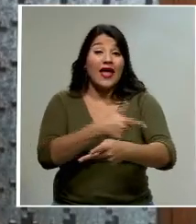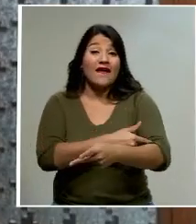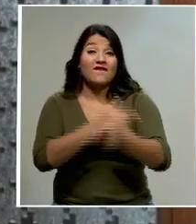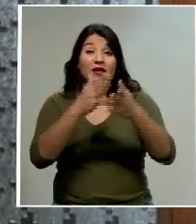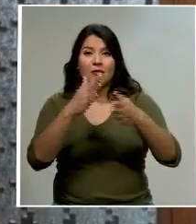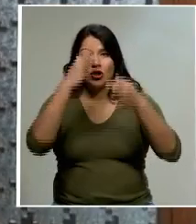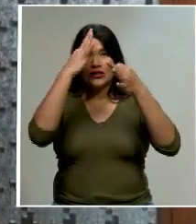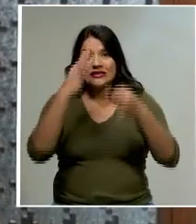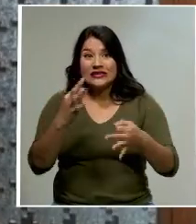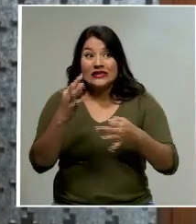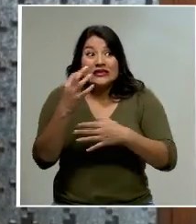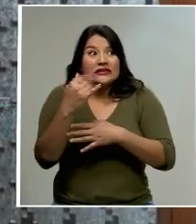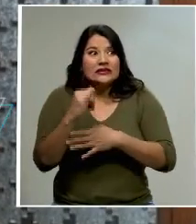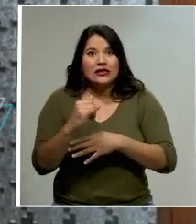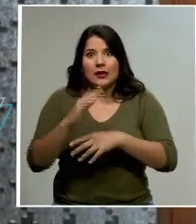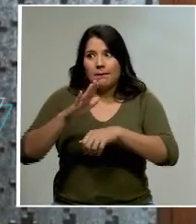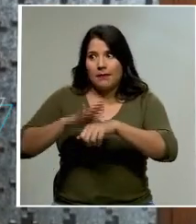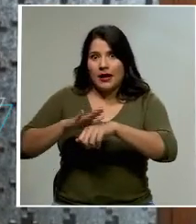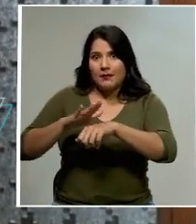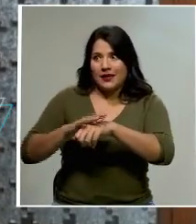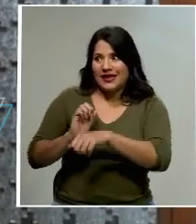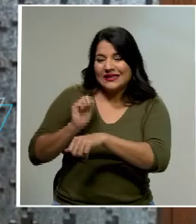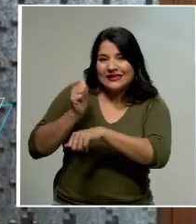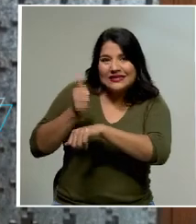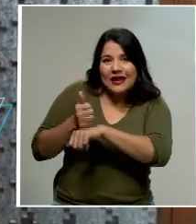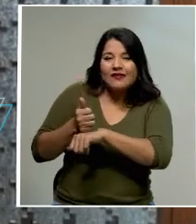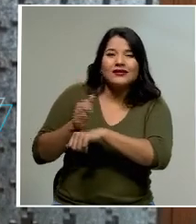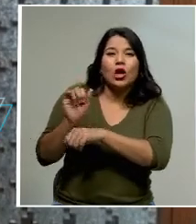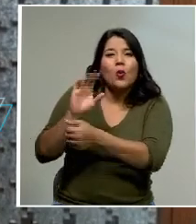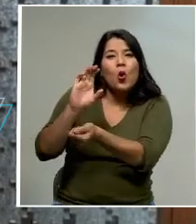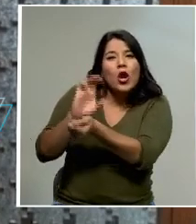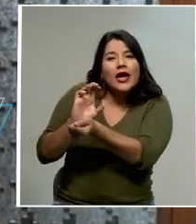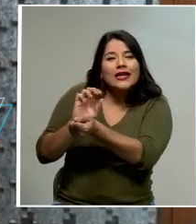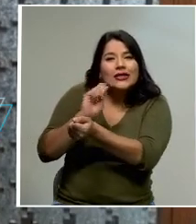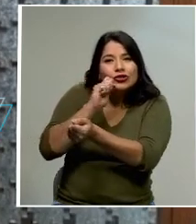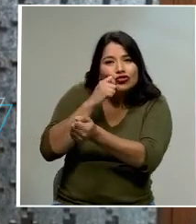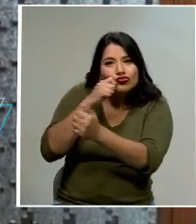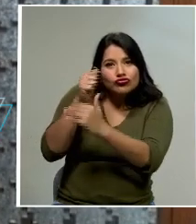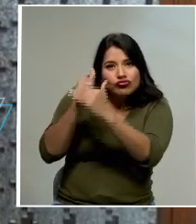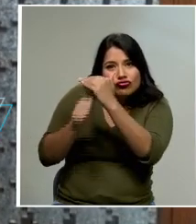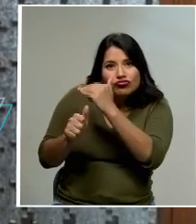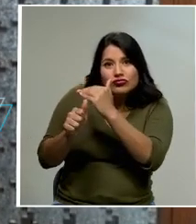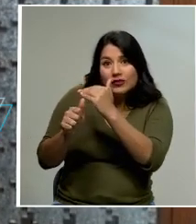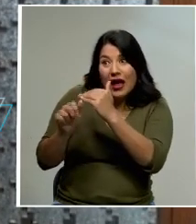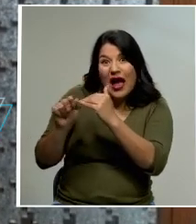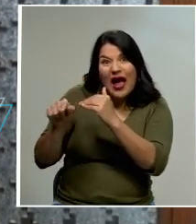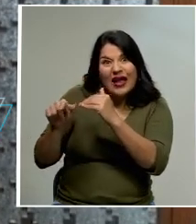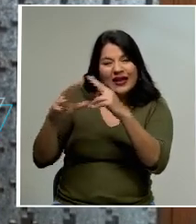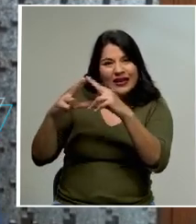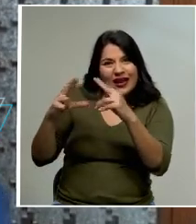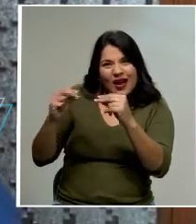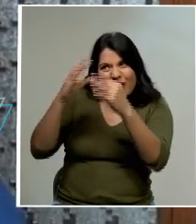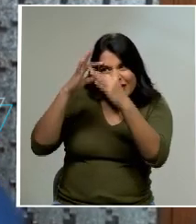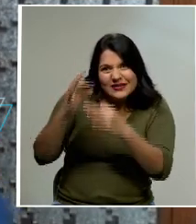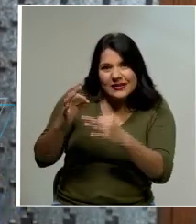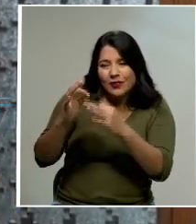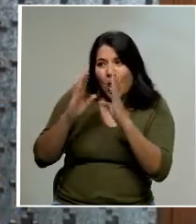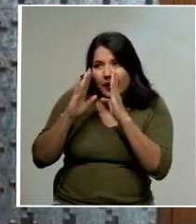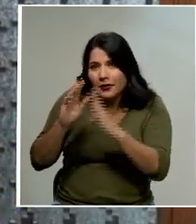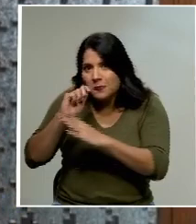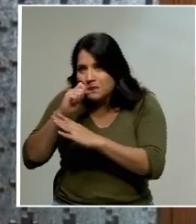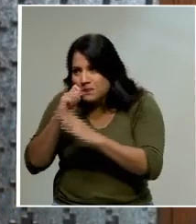local donde poner un puesto médico clandestino, le llamábamos, ahí atendíamos a nuestro paciente. Mas sin